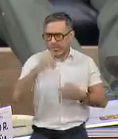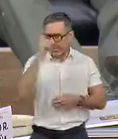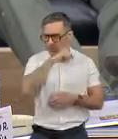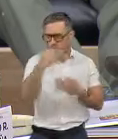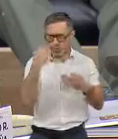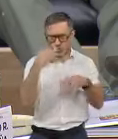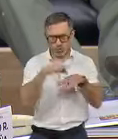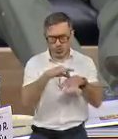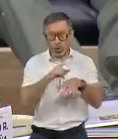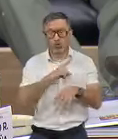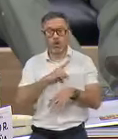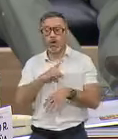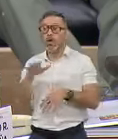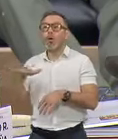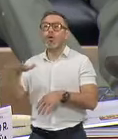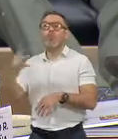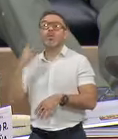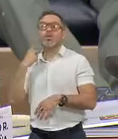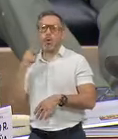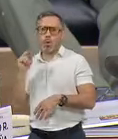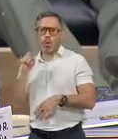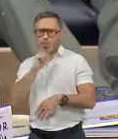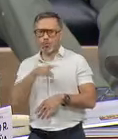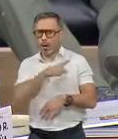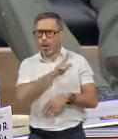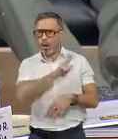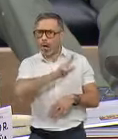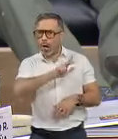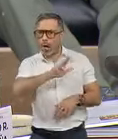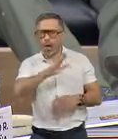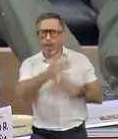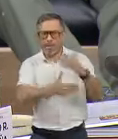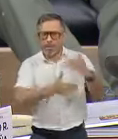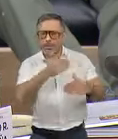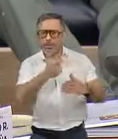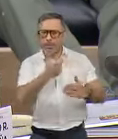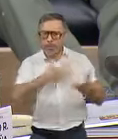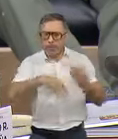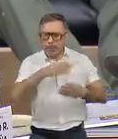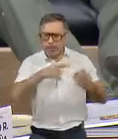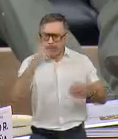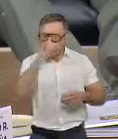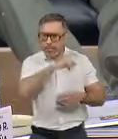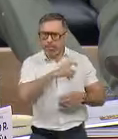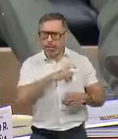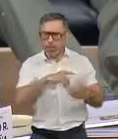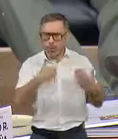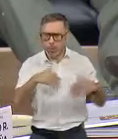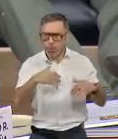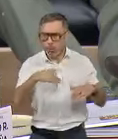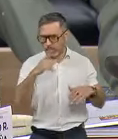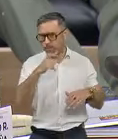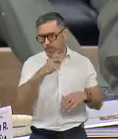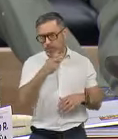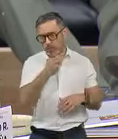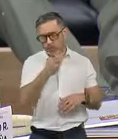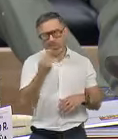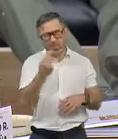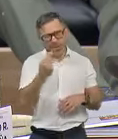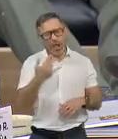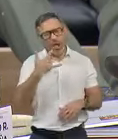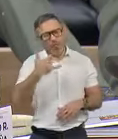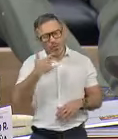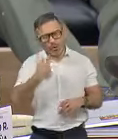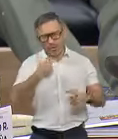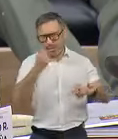manera permanente y cotidiana, y tenemos que hacer un esfuerzo para hacer que eso se erradique de manera definitiva. Y